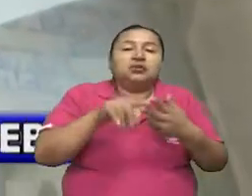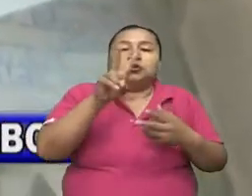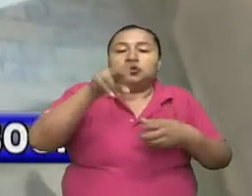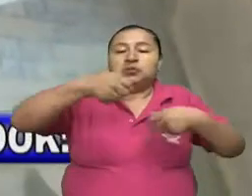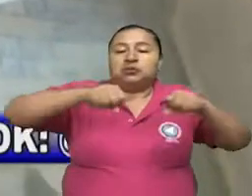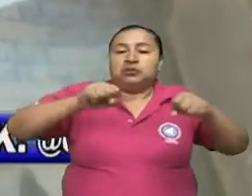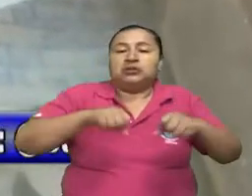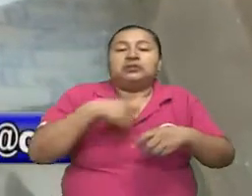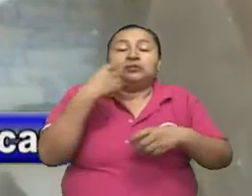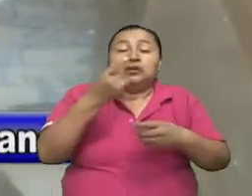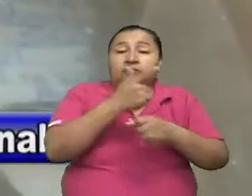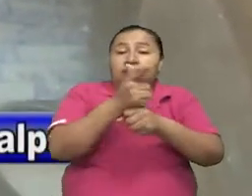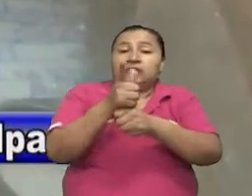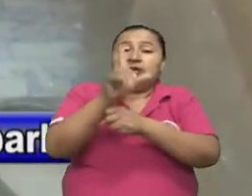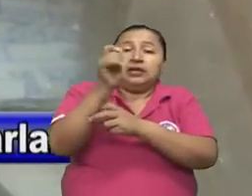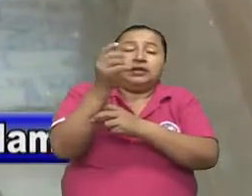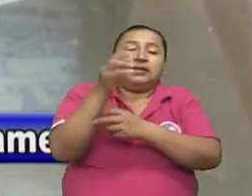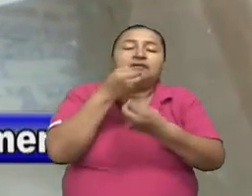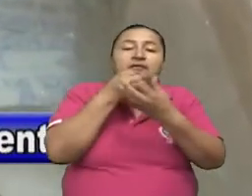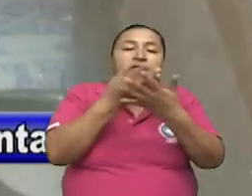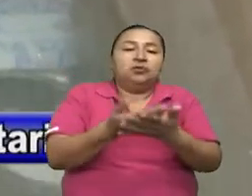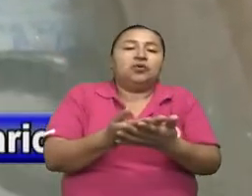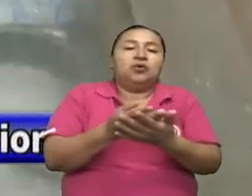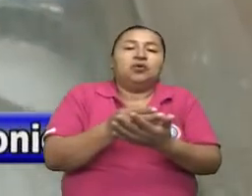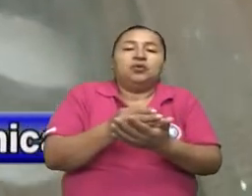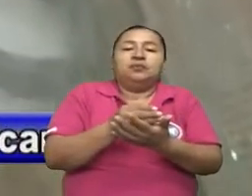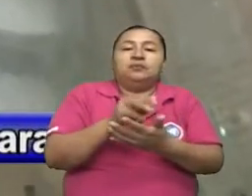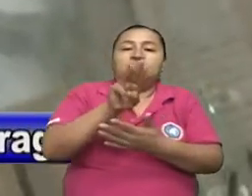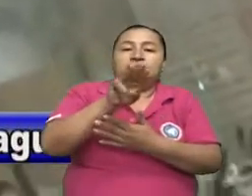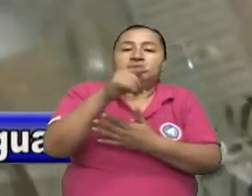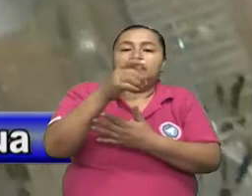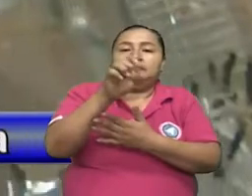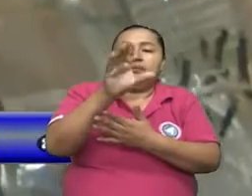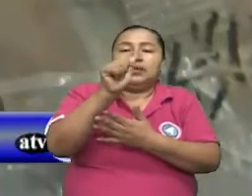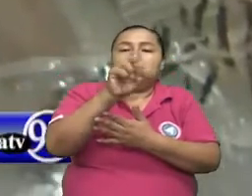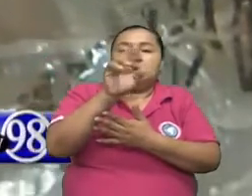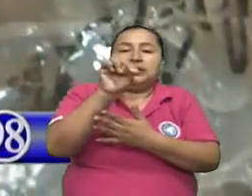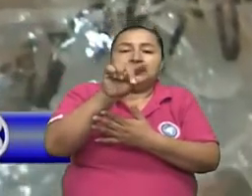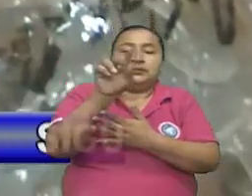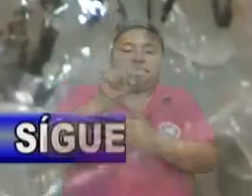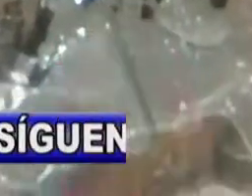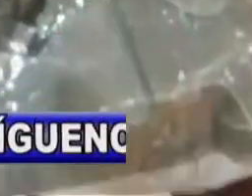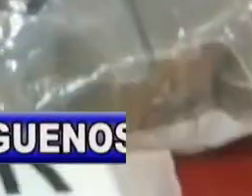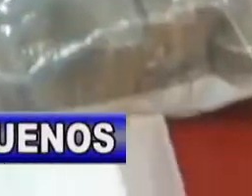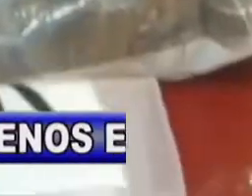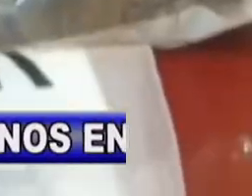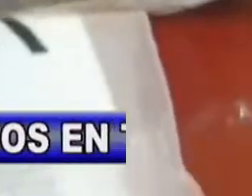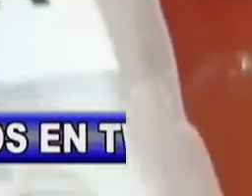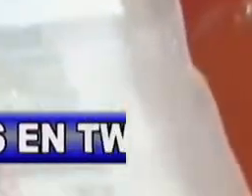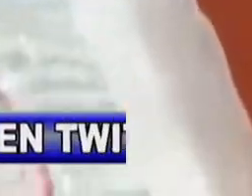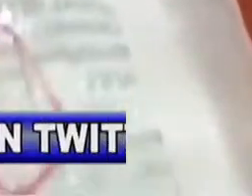Con cámara de Lester Mora para el canal parlamentario, les informó Miguel Carranza Mena.